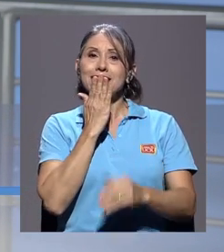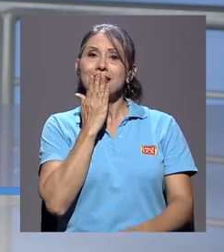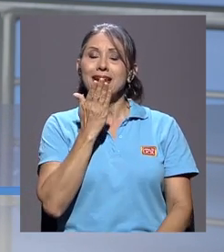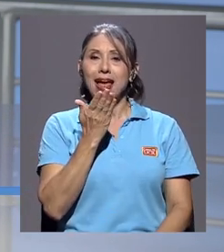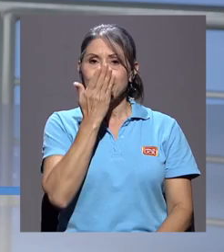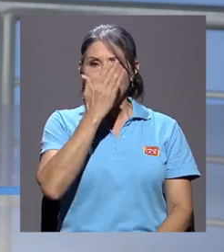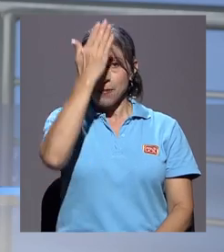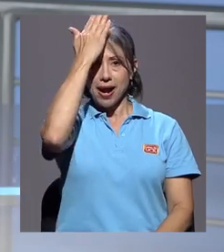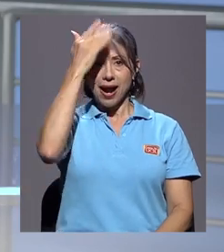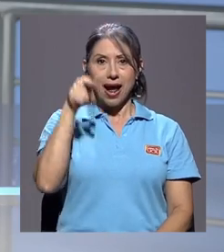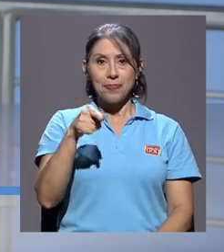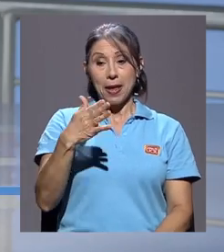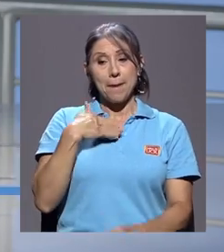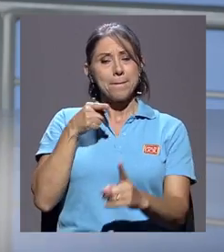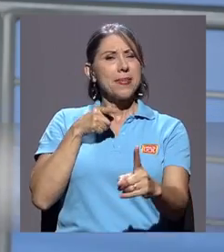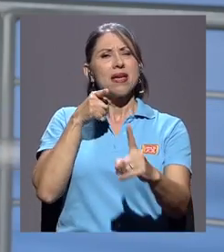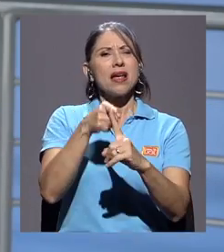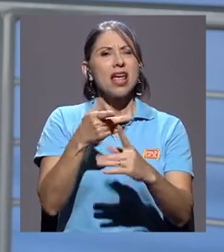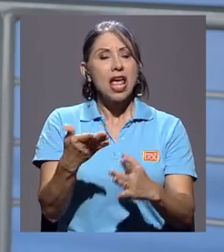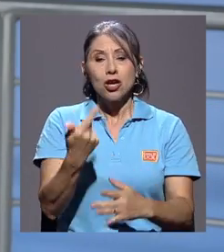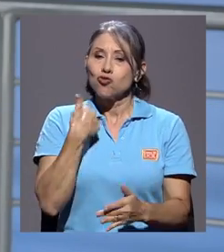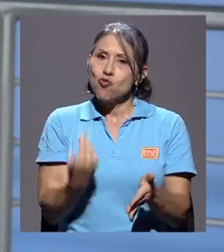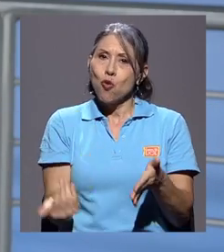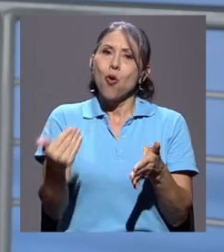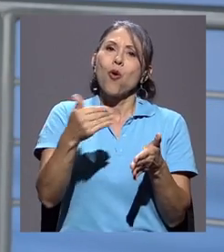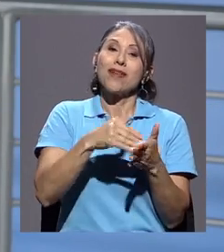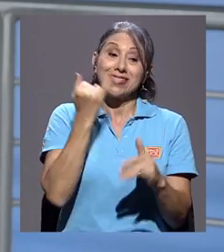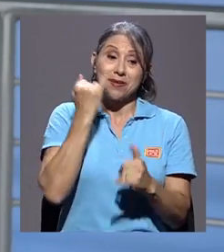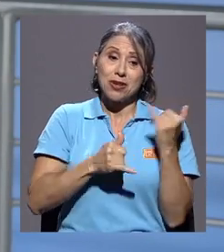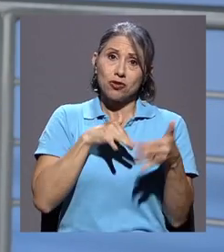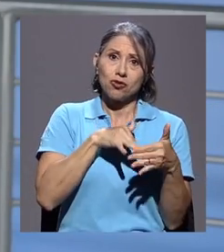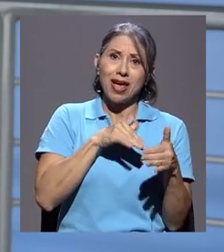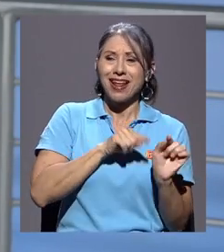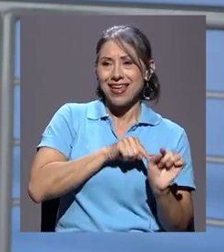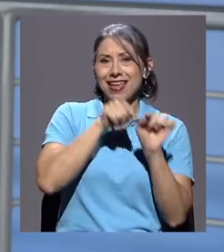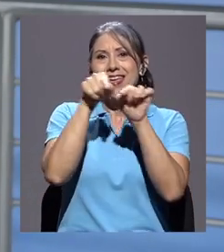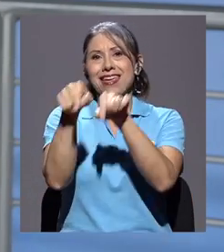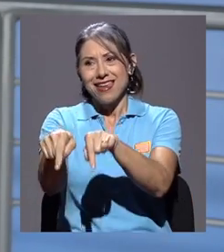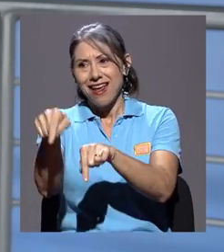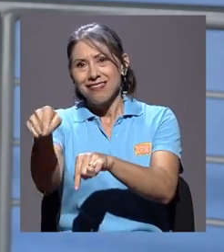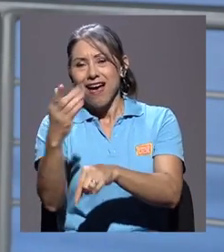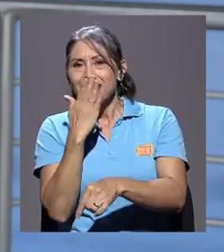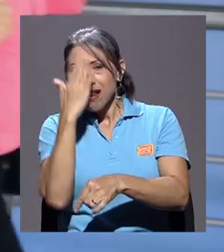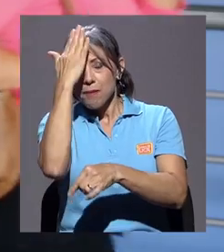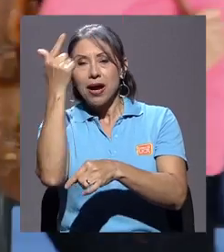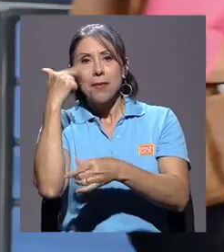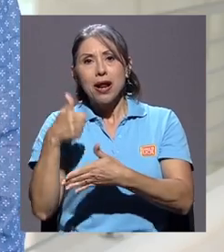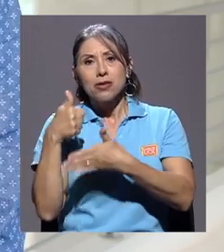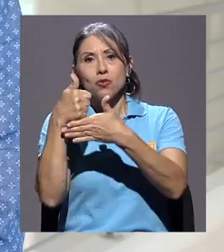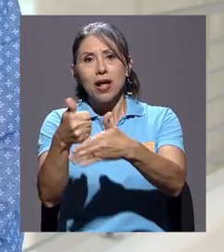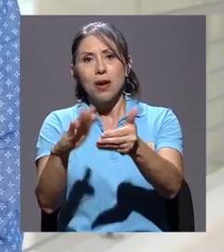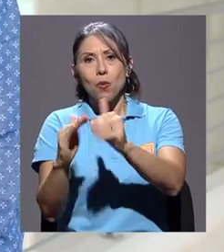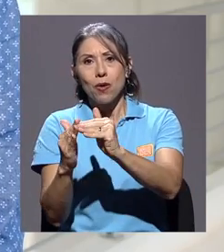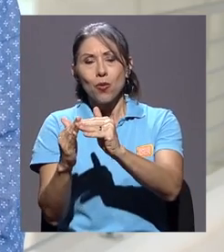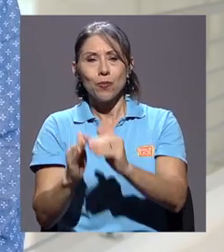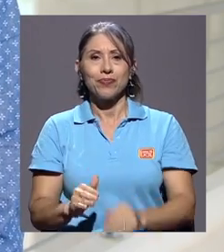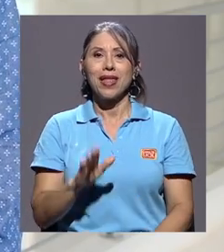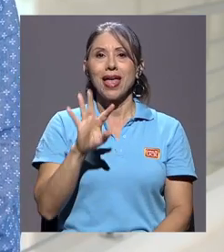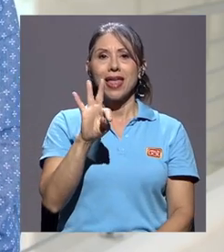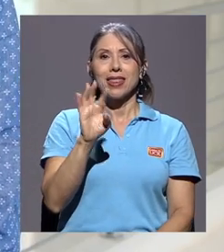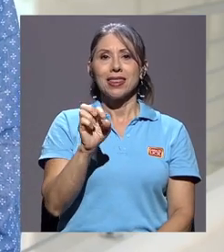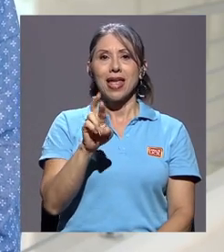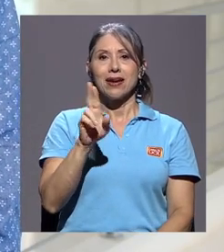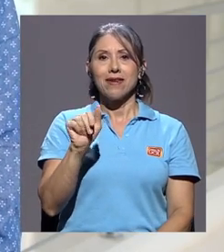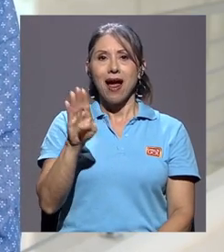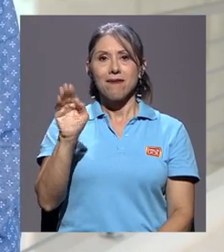Talamanca, uno de mis fines es regresar al territorio y aportarle gran ayuda al pueblo. Térraba,